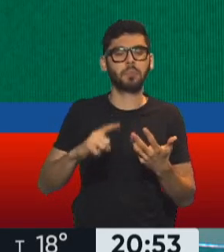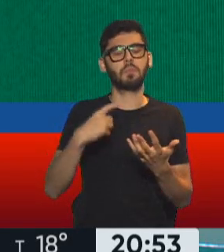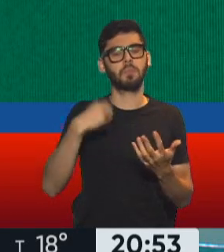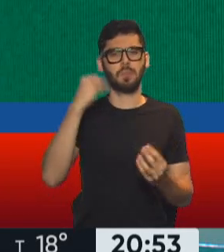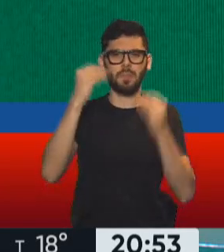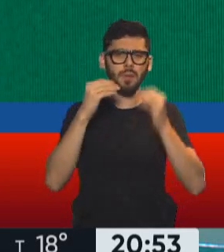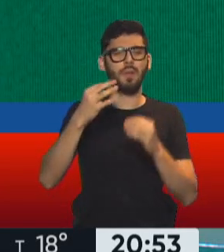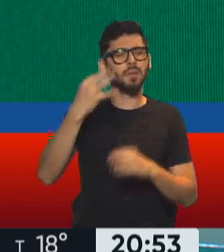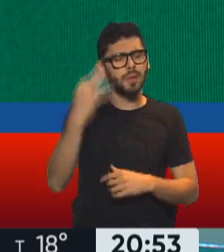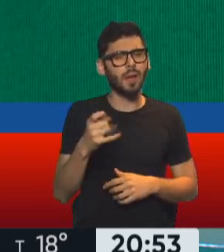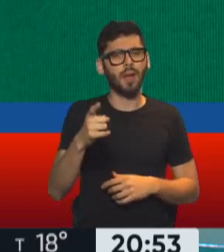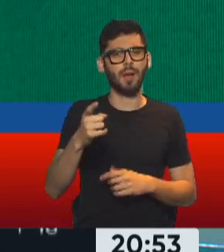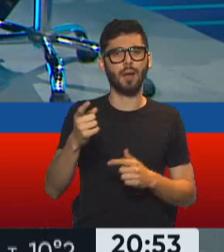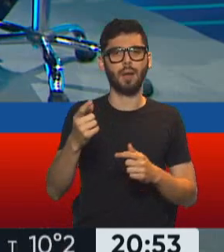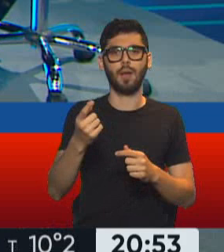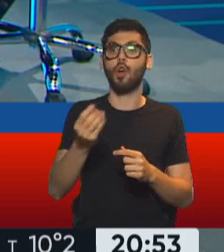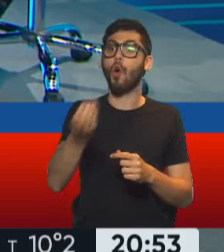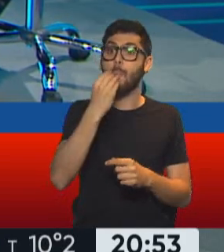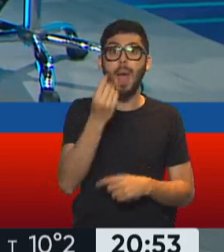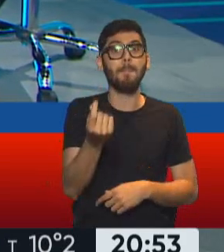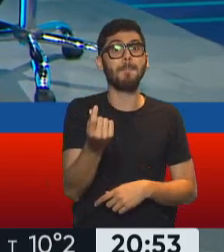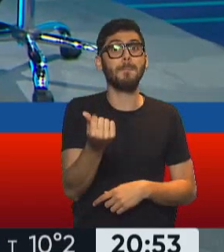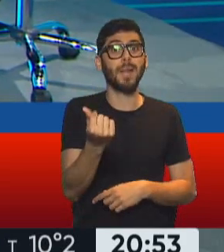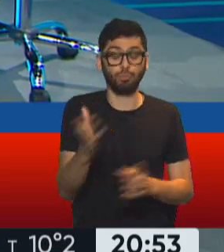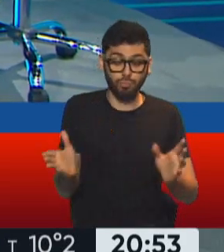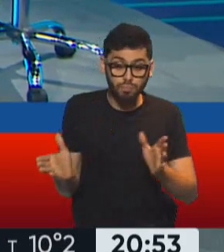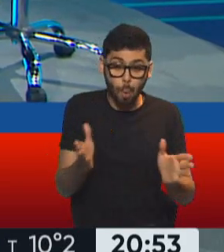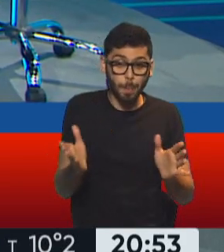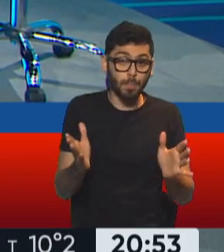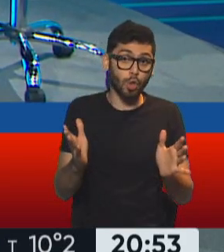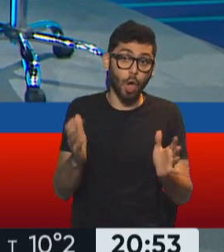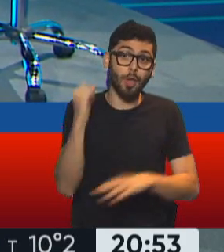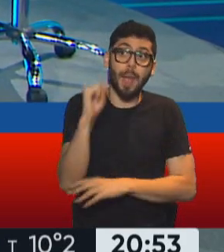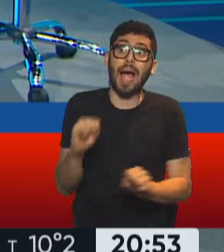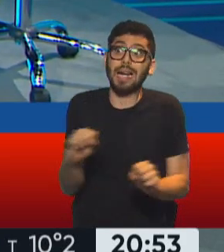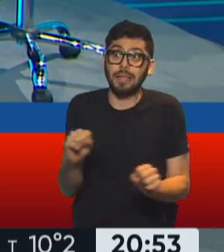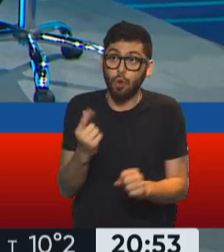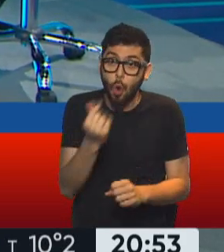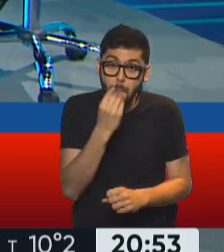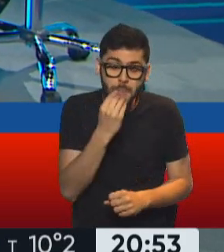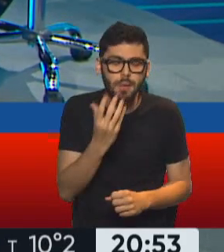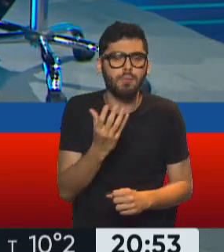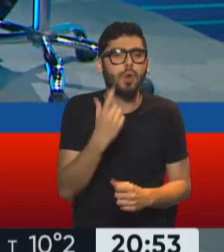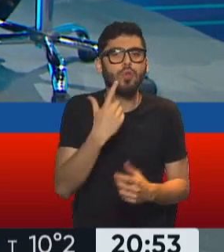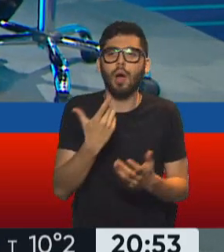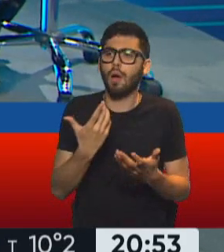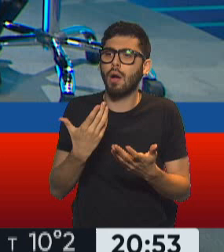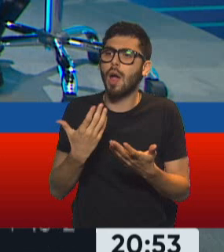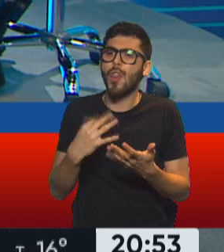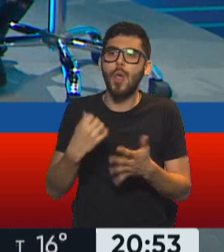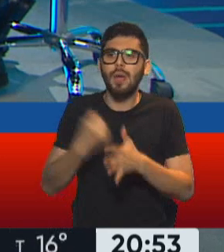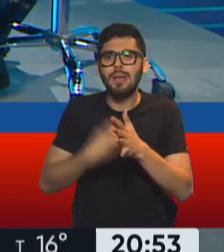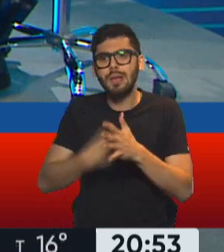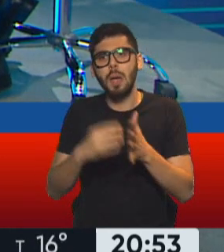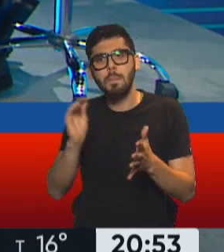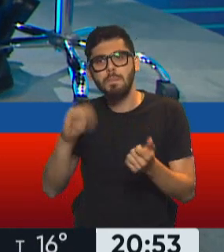que está pasando, especialmente con el precio de los alimentos en este contexto de crisis económica. Hay que dar un paso más, hay que buscar otro tipo